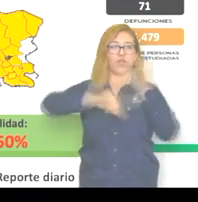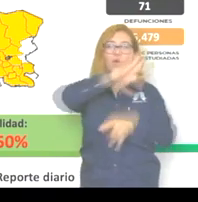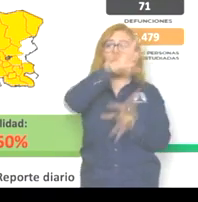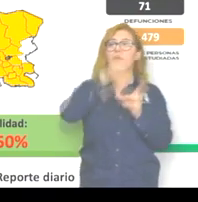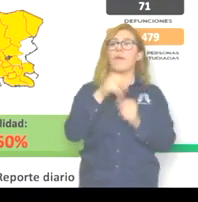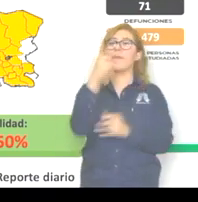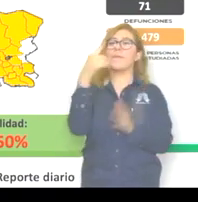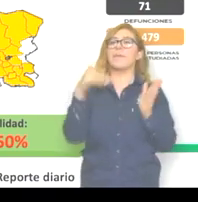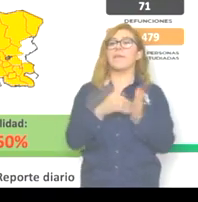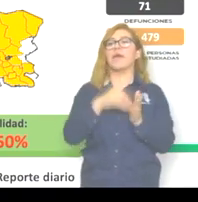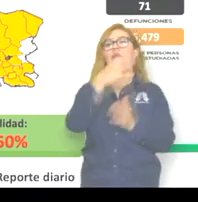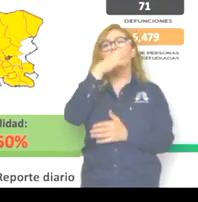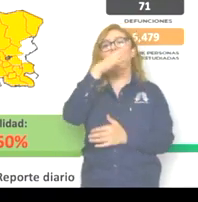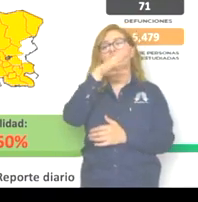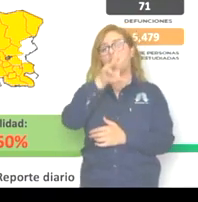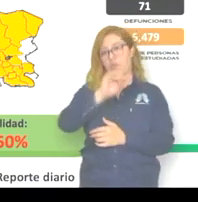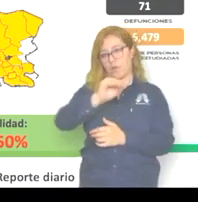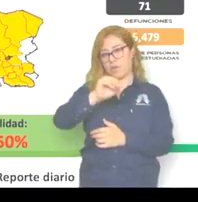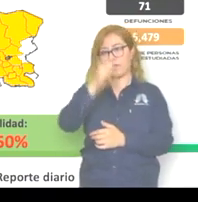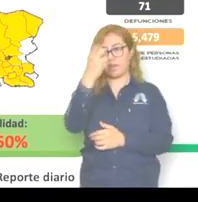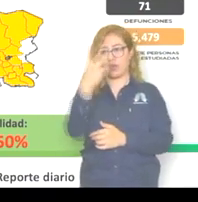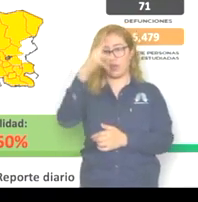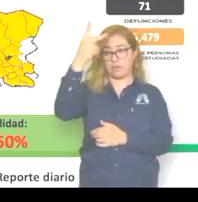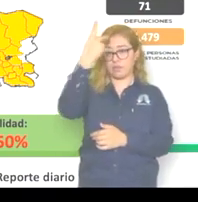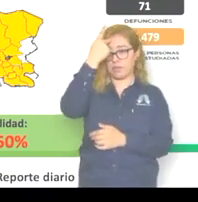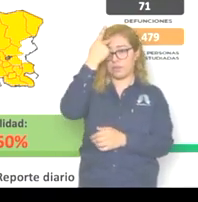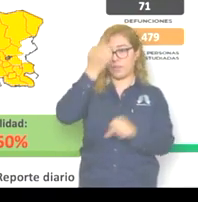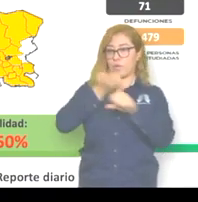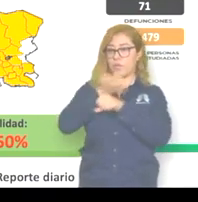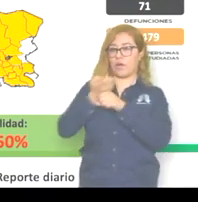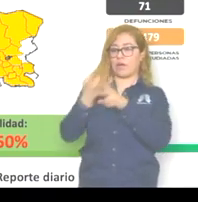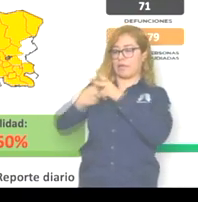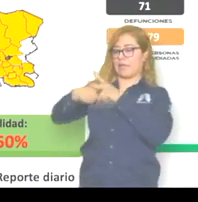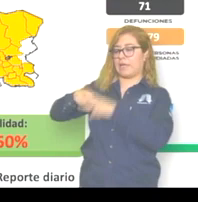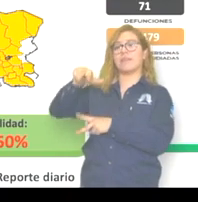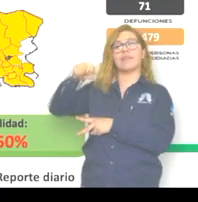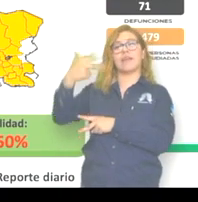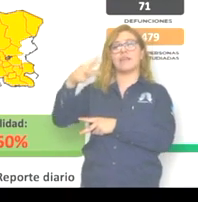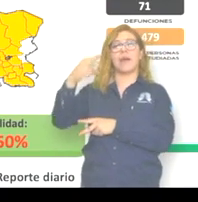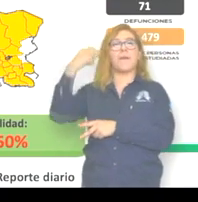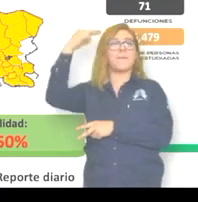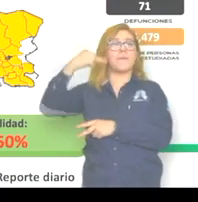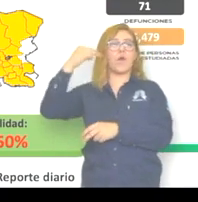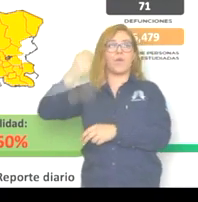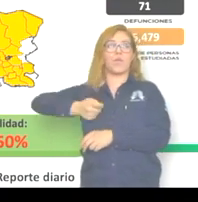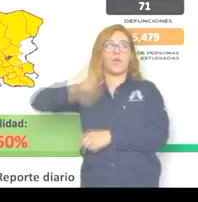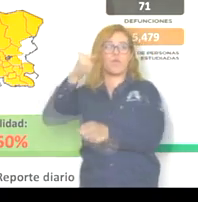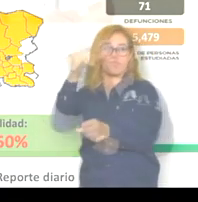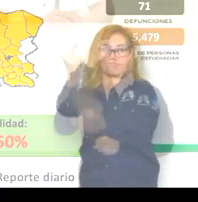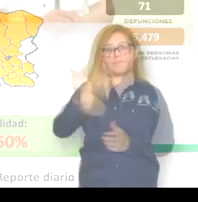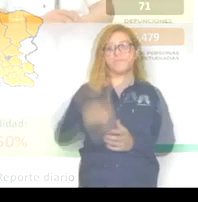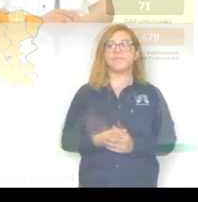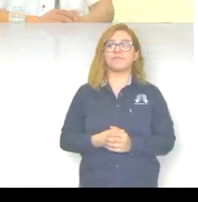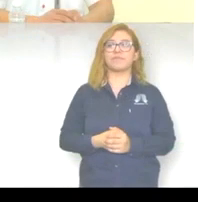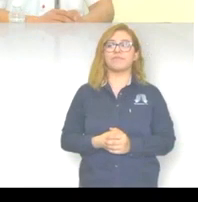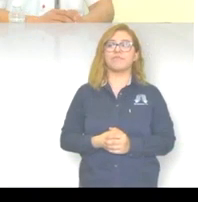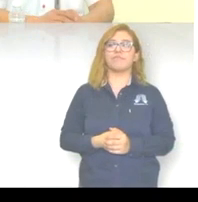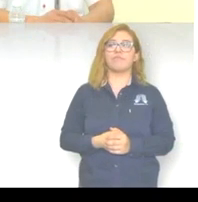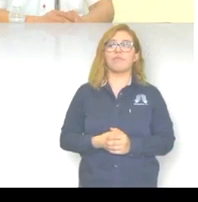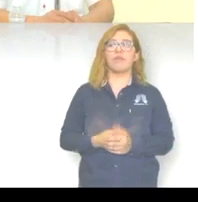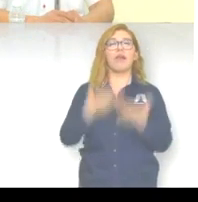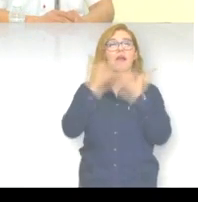de 1,092 casos en San Luis Potosí desde el 13 de marzo que se identificó el primer caso confirmado. Y